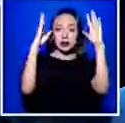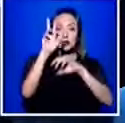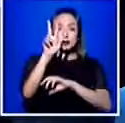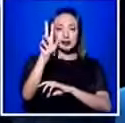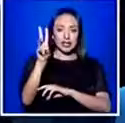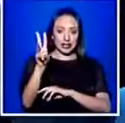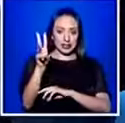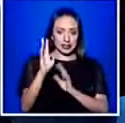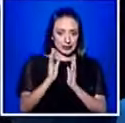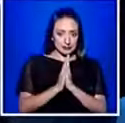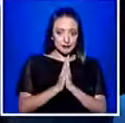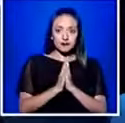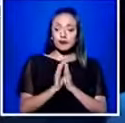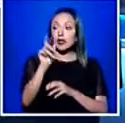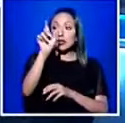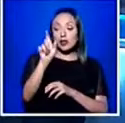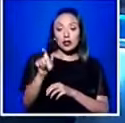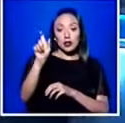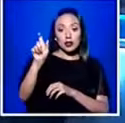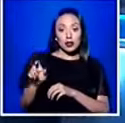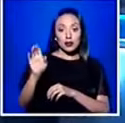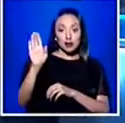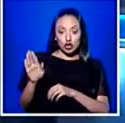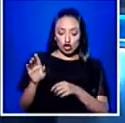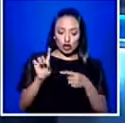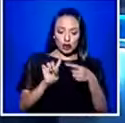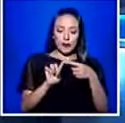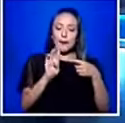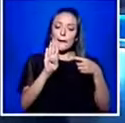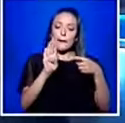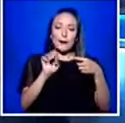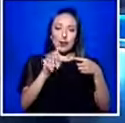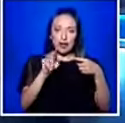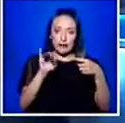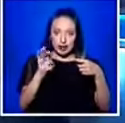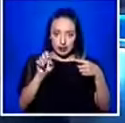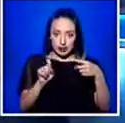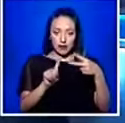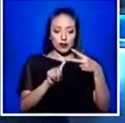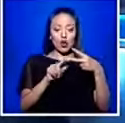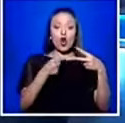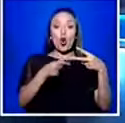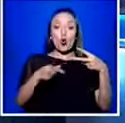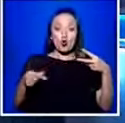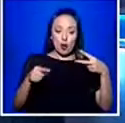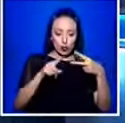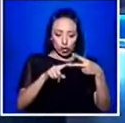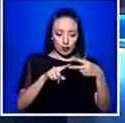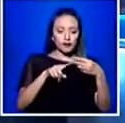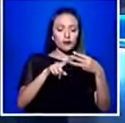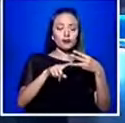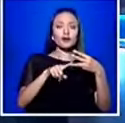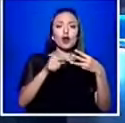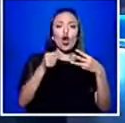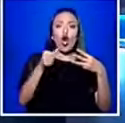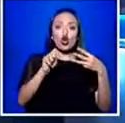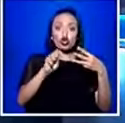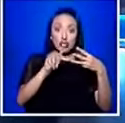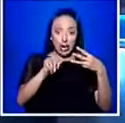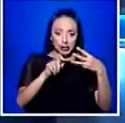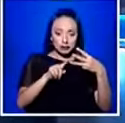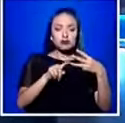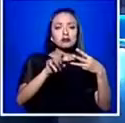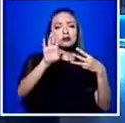8:36, vecinos de Bellavista, de Guápulo, de la González Suárez y otros sectores de la capital afectados por los incendios. Les recomendamos el